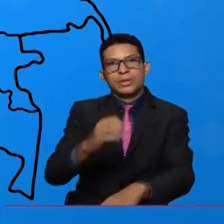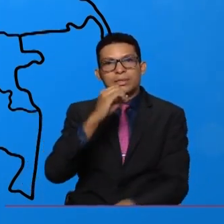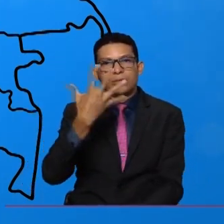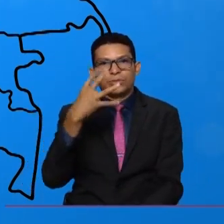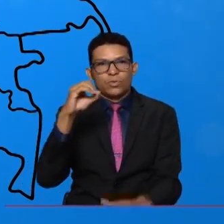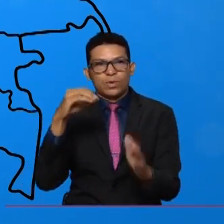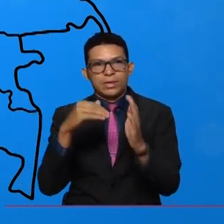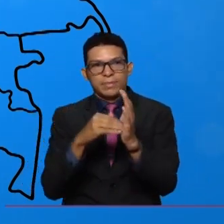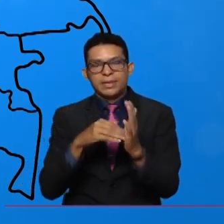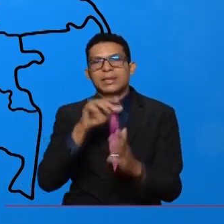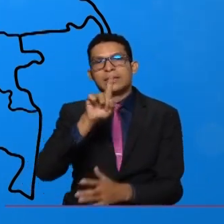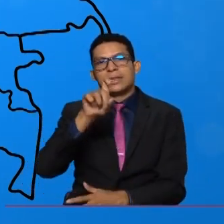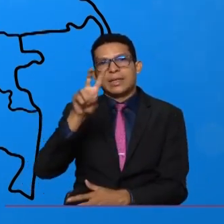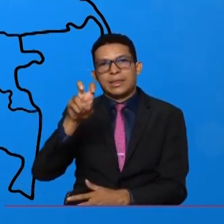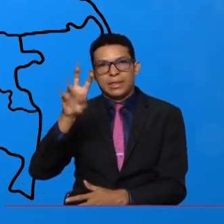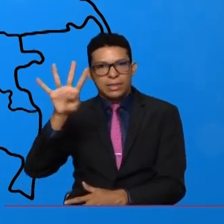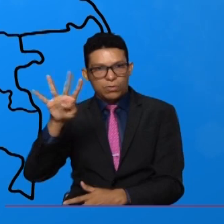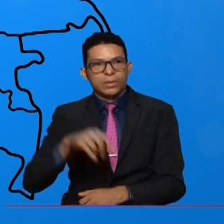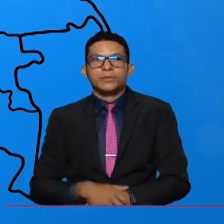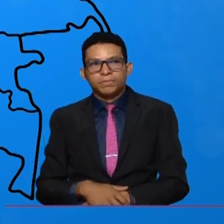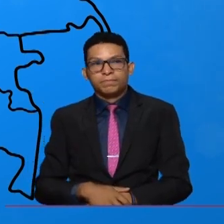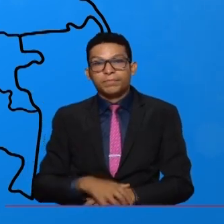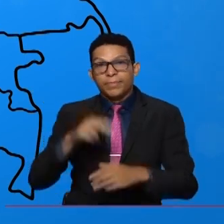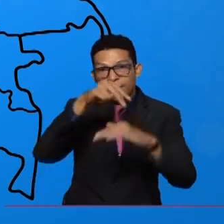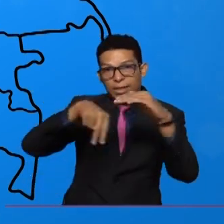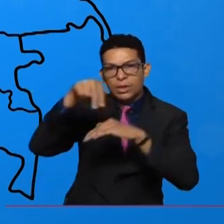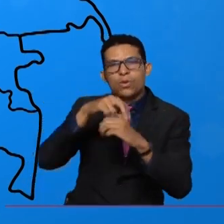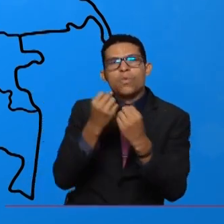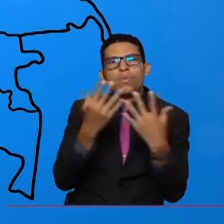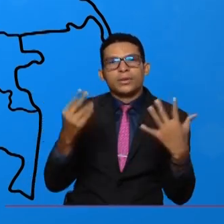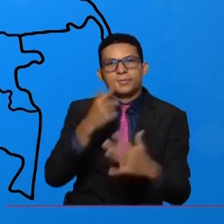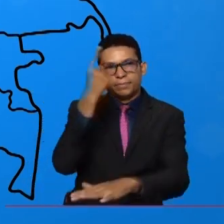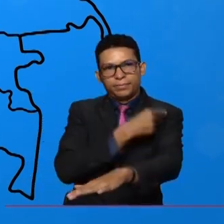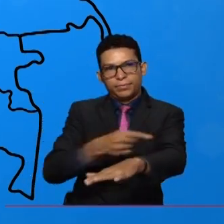1.050.674. En el departamento de Nariño están habilitados para votar